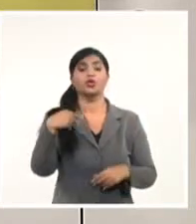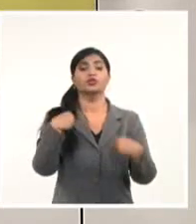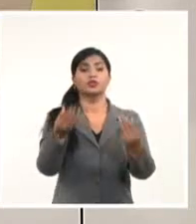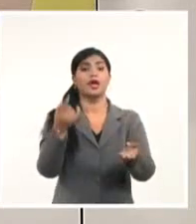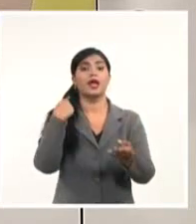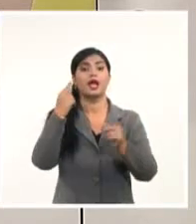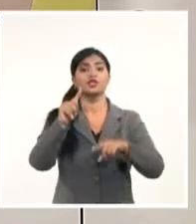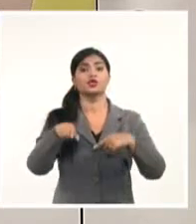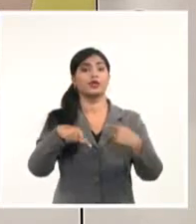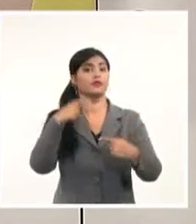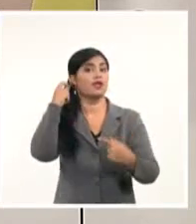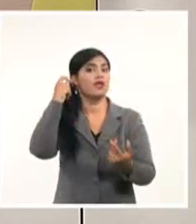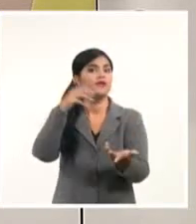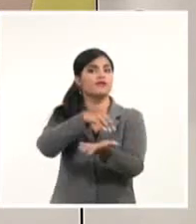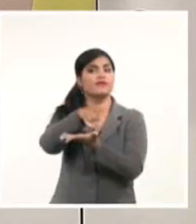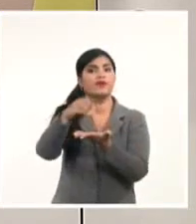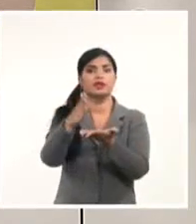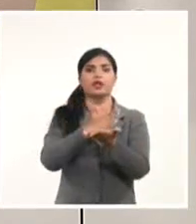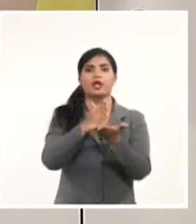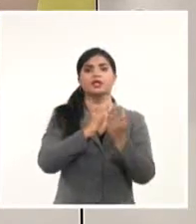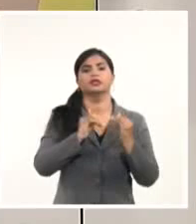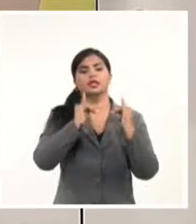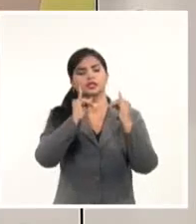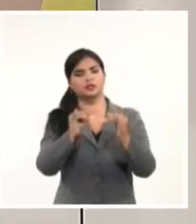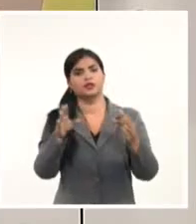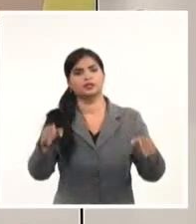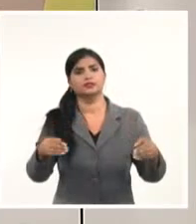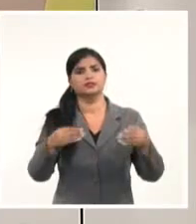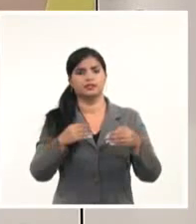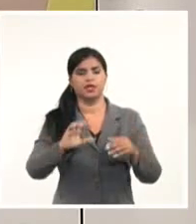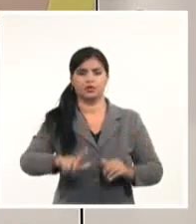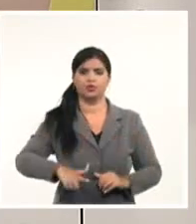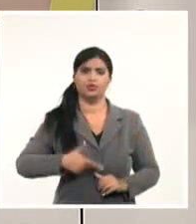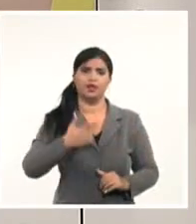Feria Internacional del Libro. Con esta información finalizan las culturales. Tenga muy buenas tardes.